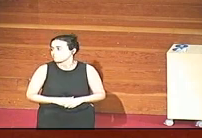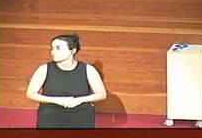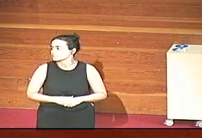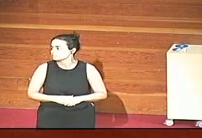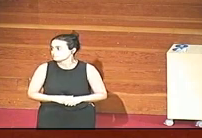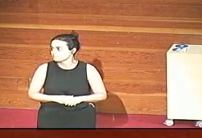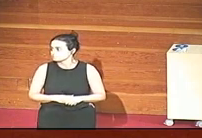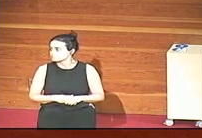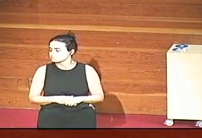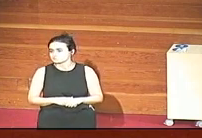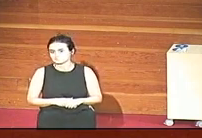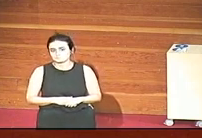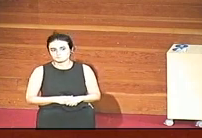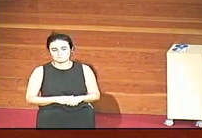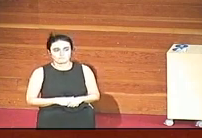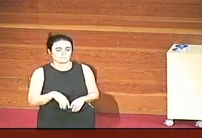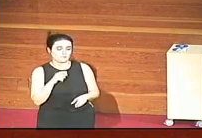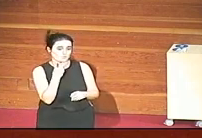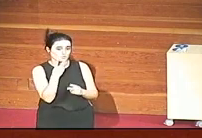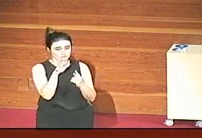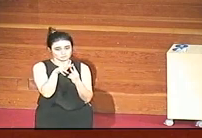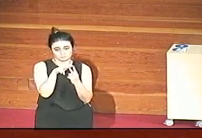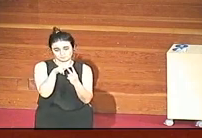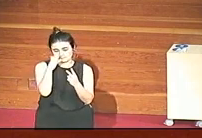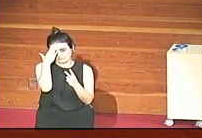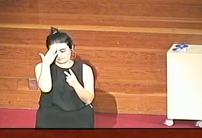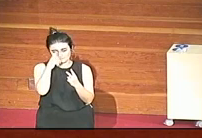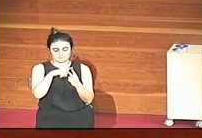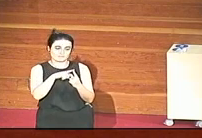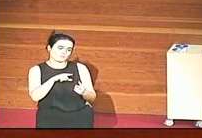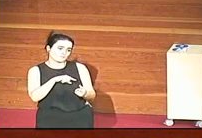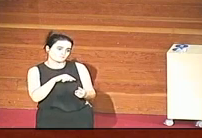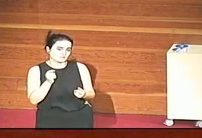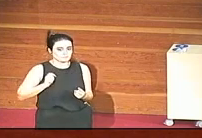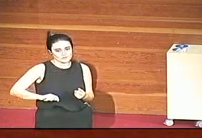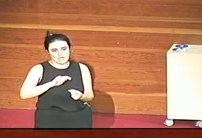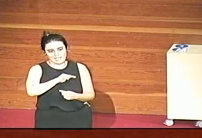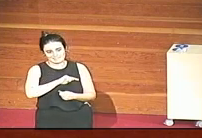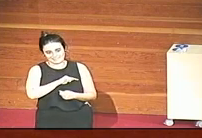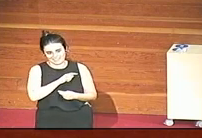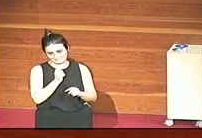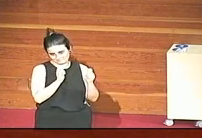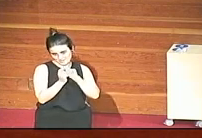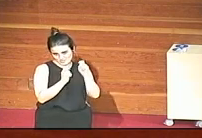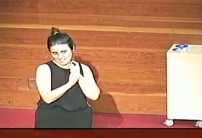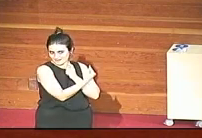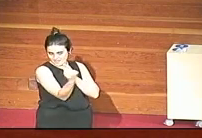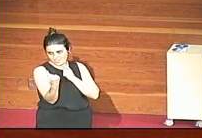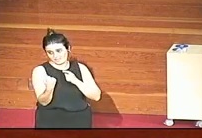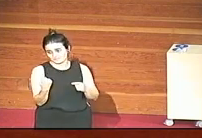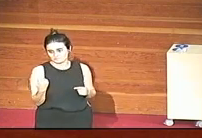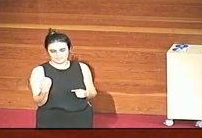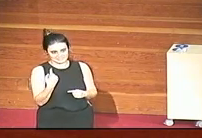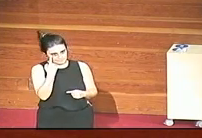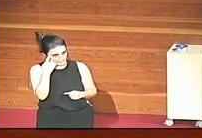dos dos patas hay una es la ética profesional del periodista que sabe que tiene